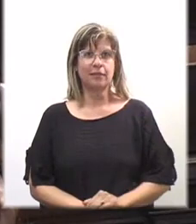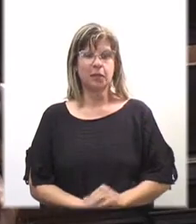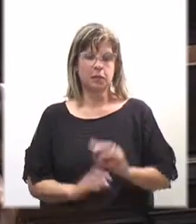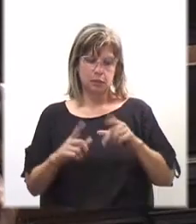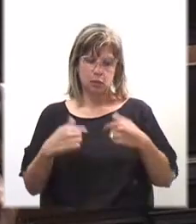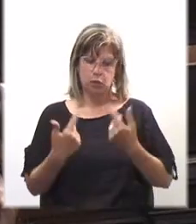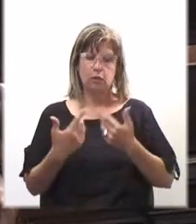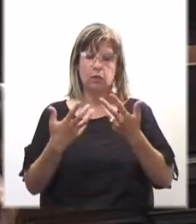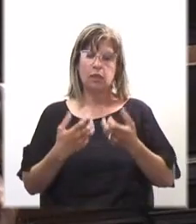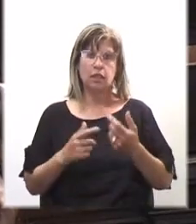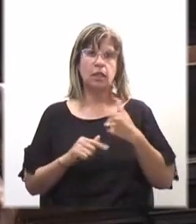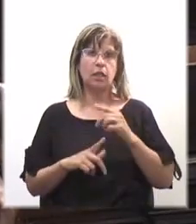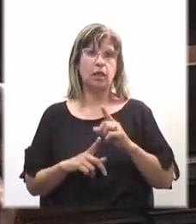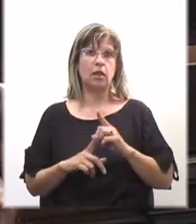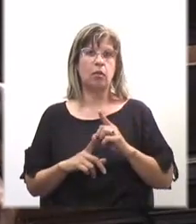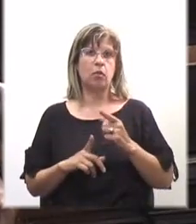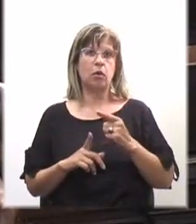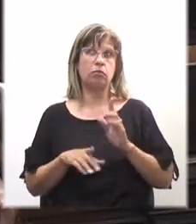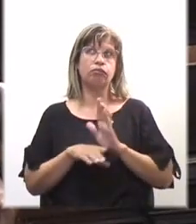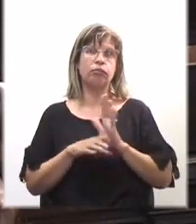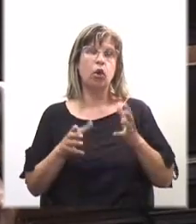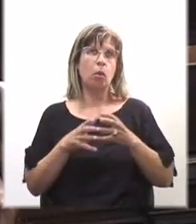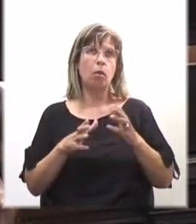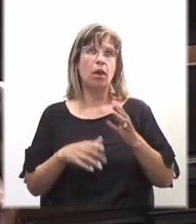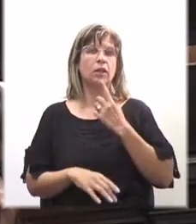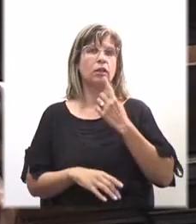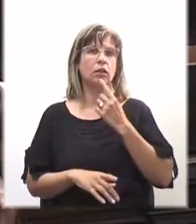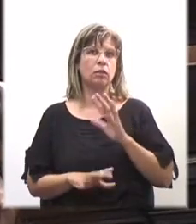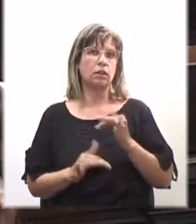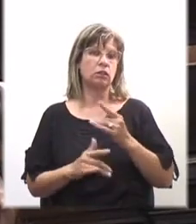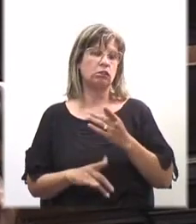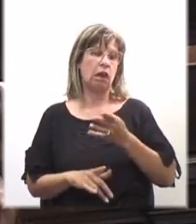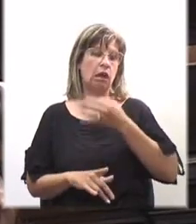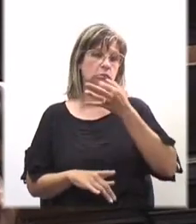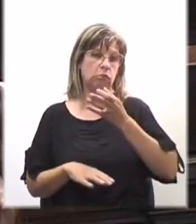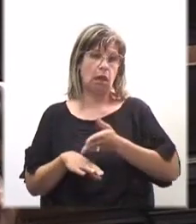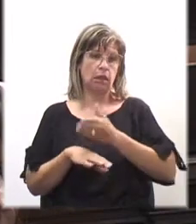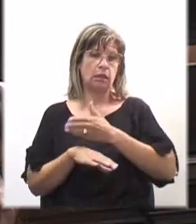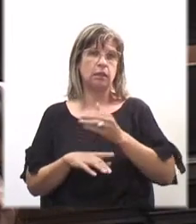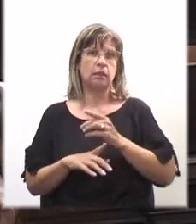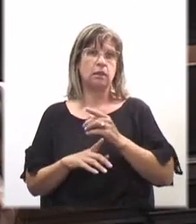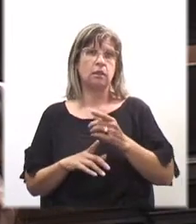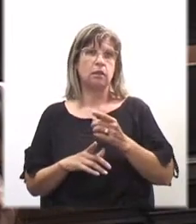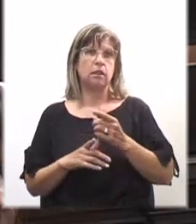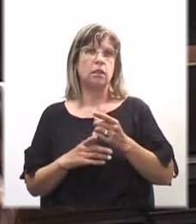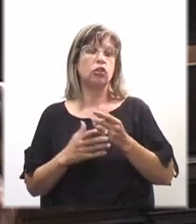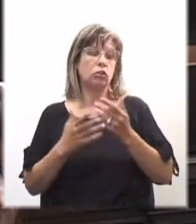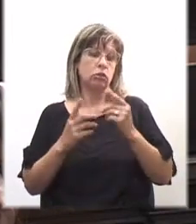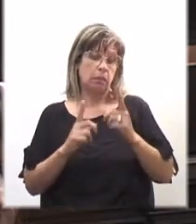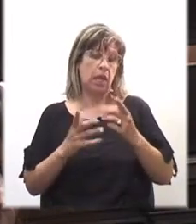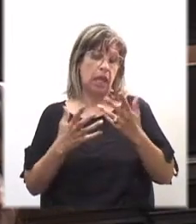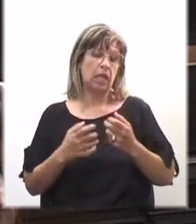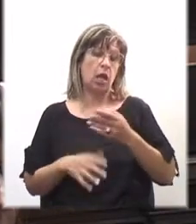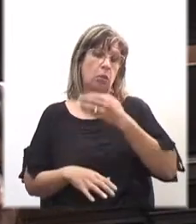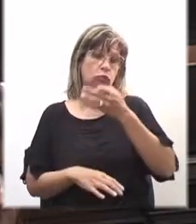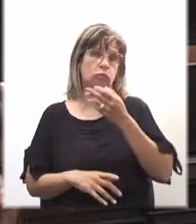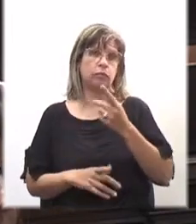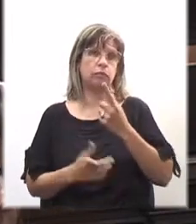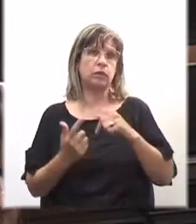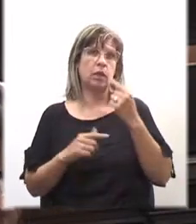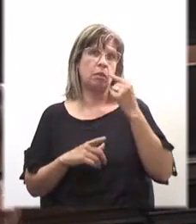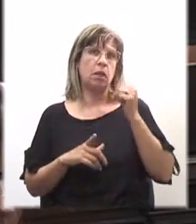Nosotros queríamos, como partido político, que todos los partidos se han pronunciado, no queríamos estar ausente, no por un